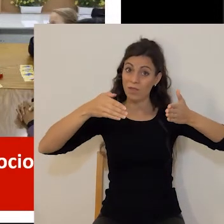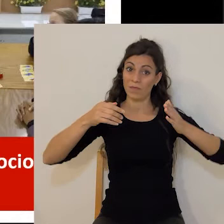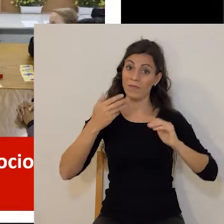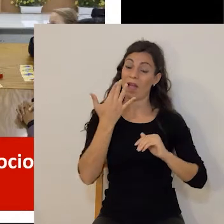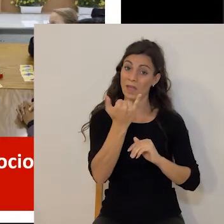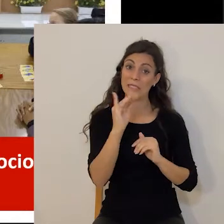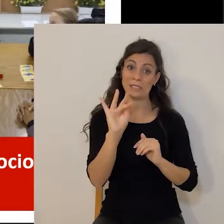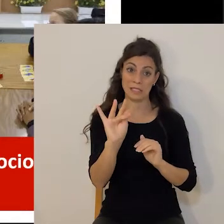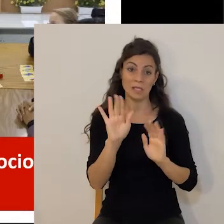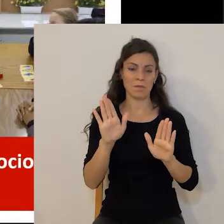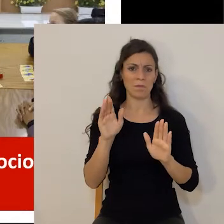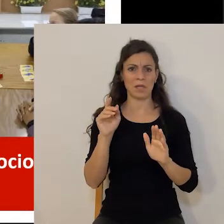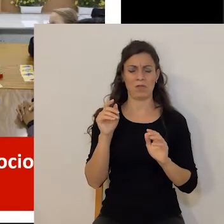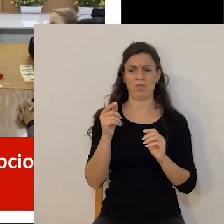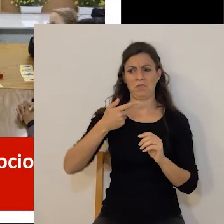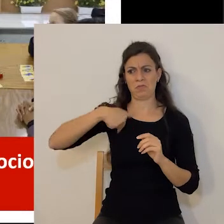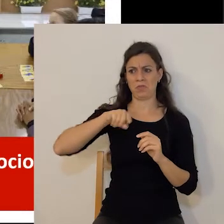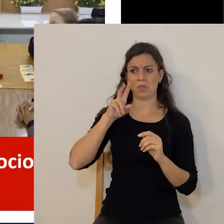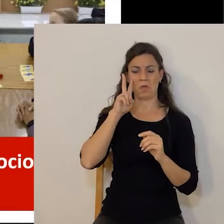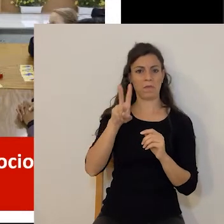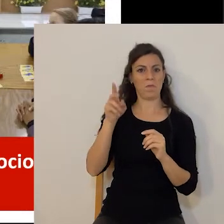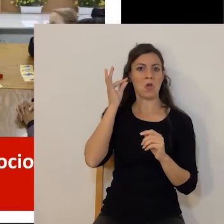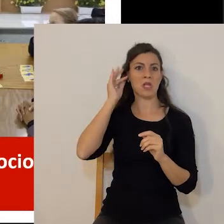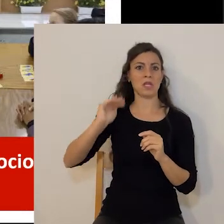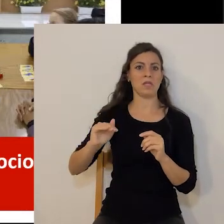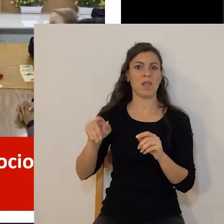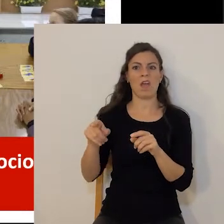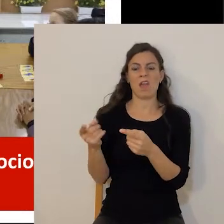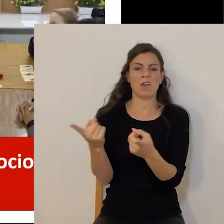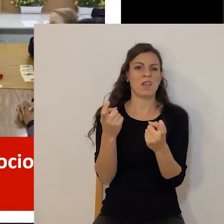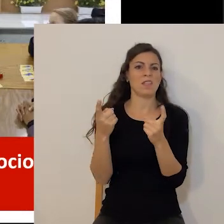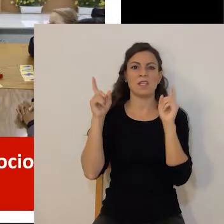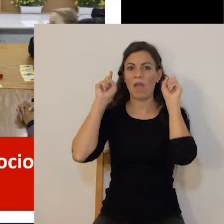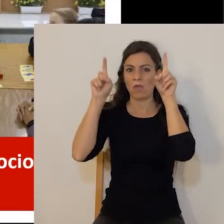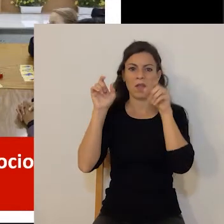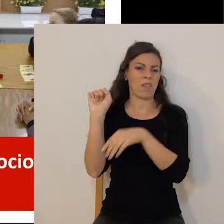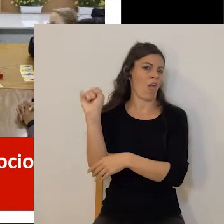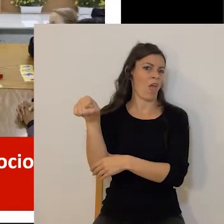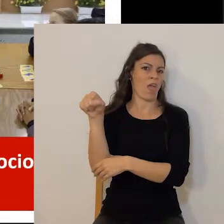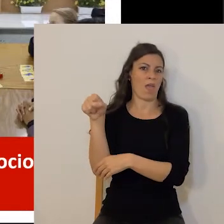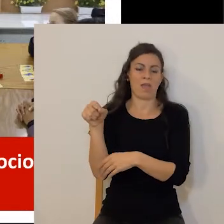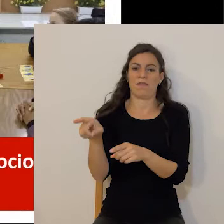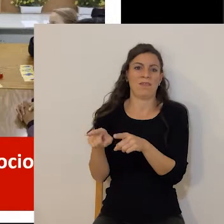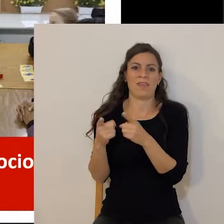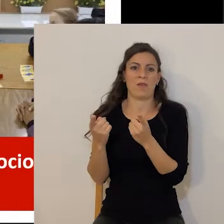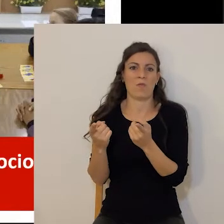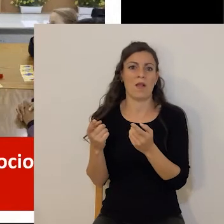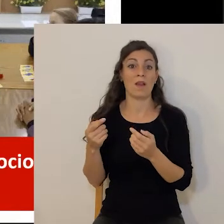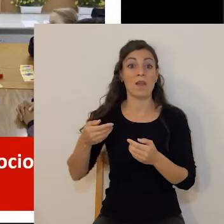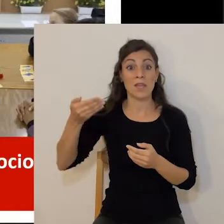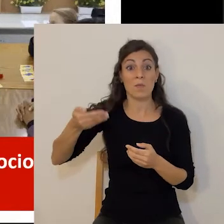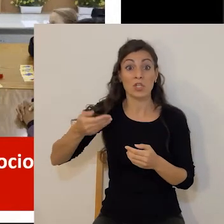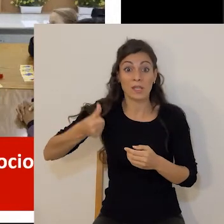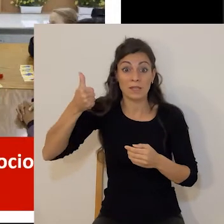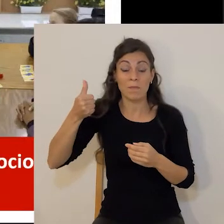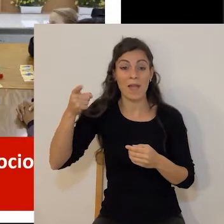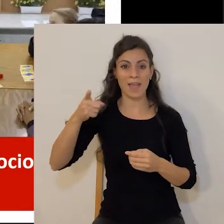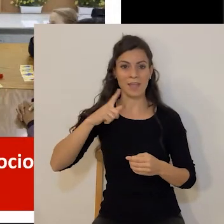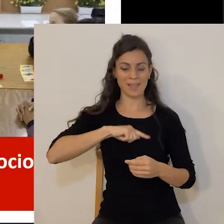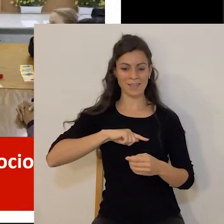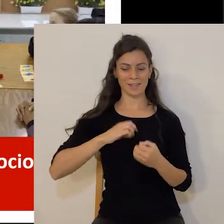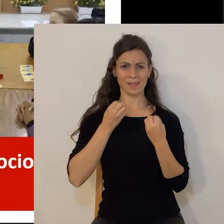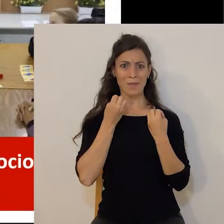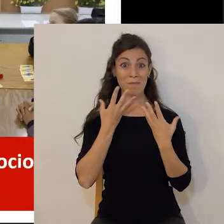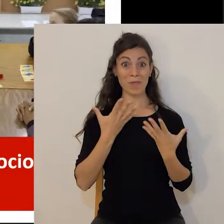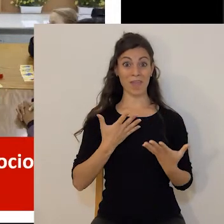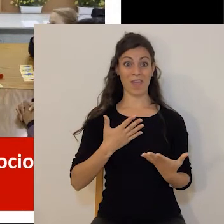niña, eso es lo que menos nos importaba, su necesidad educativa. Lo que más nos importaba era su bienestar